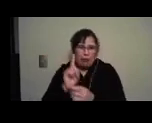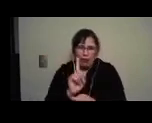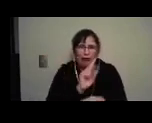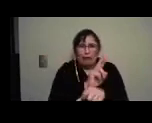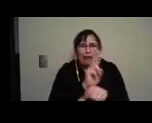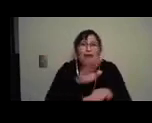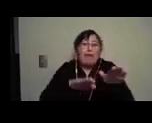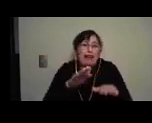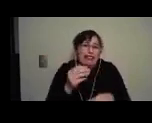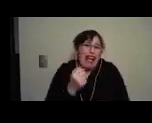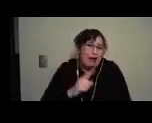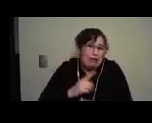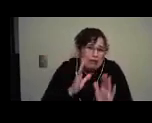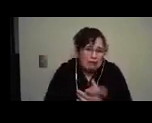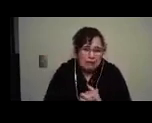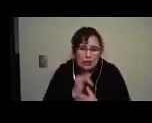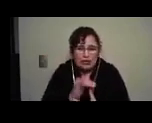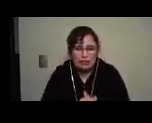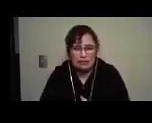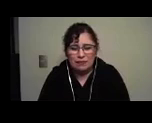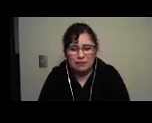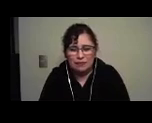¿Y ahora? ¿Ahora sí?